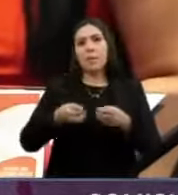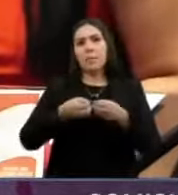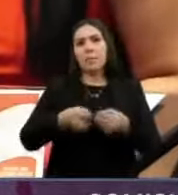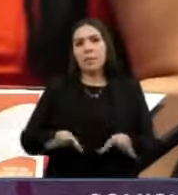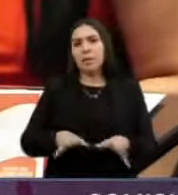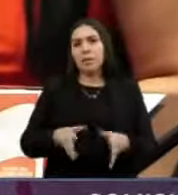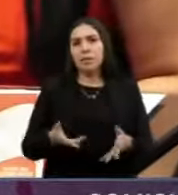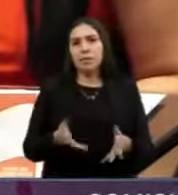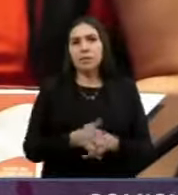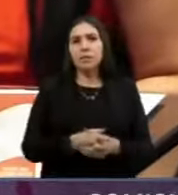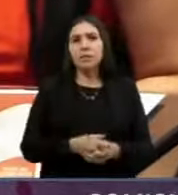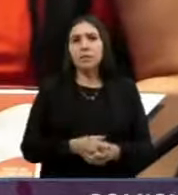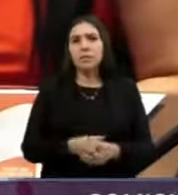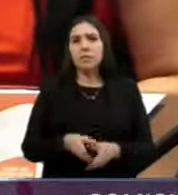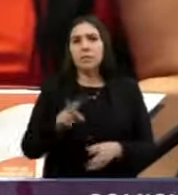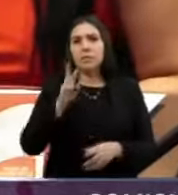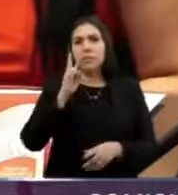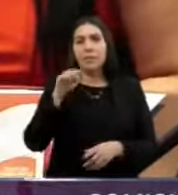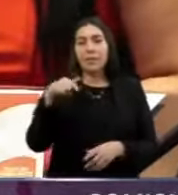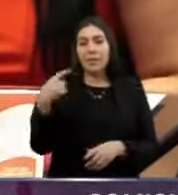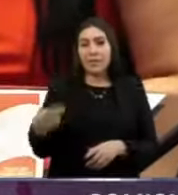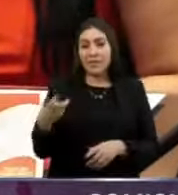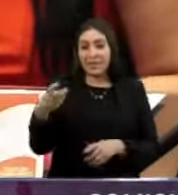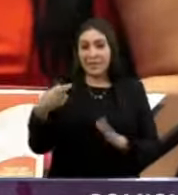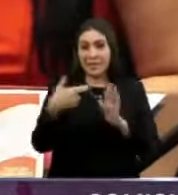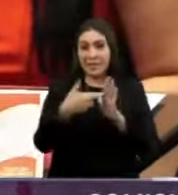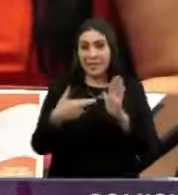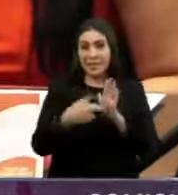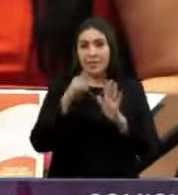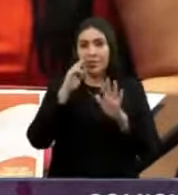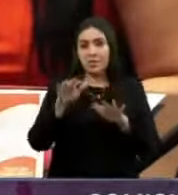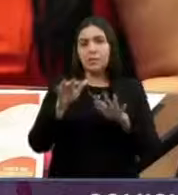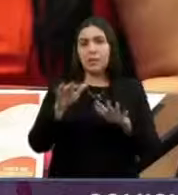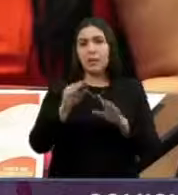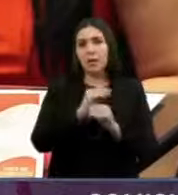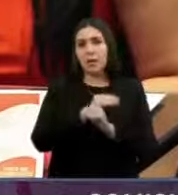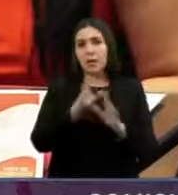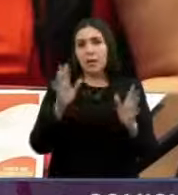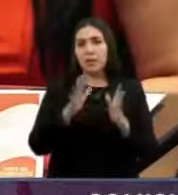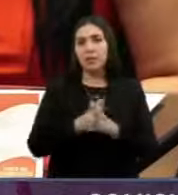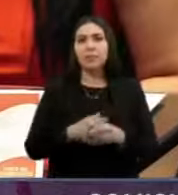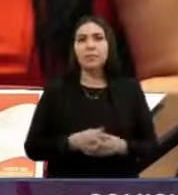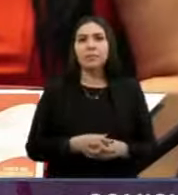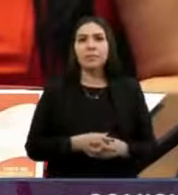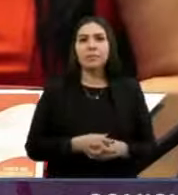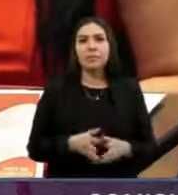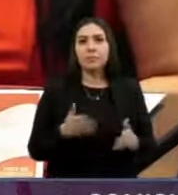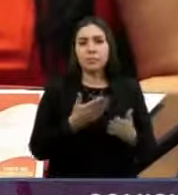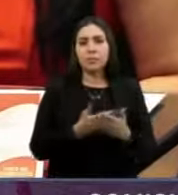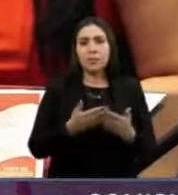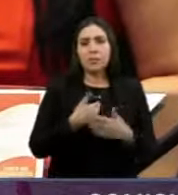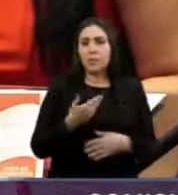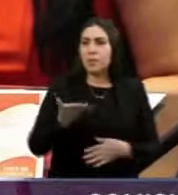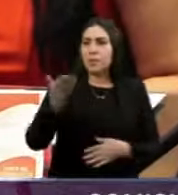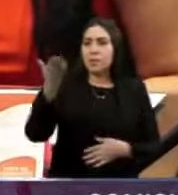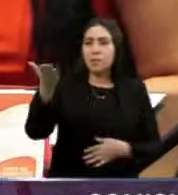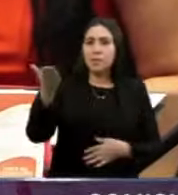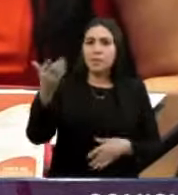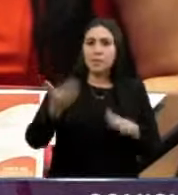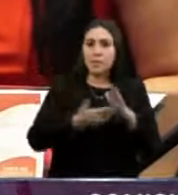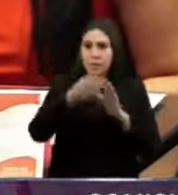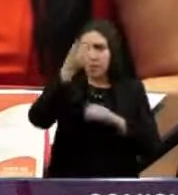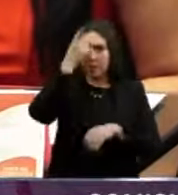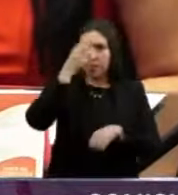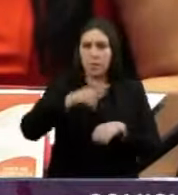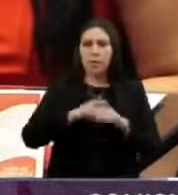porque es muy claro el reglamento en ese sentido. Yo pediría a la mesa, a la presidencia, que lea